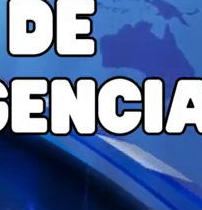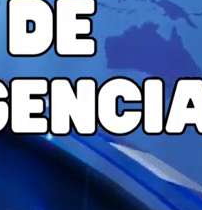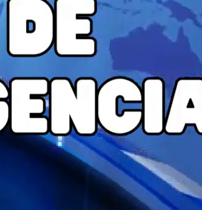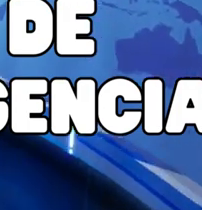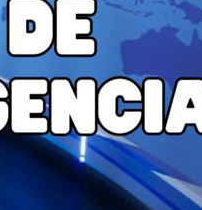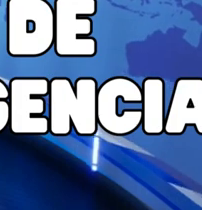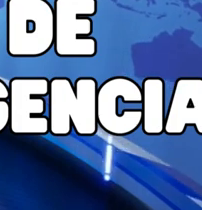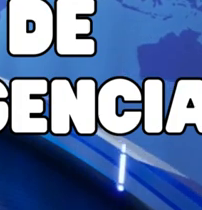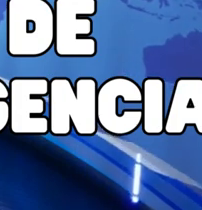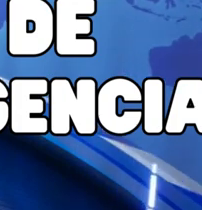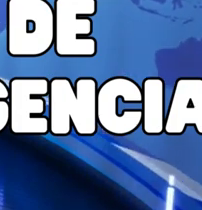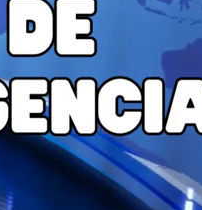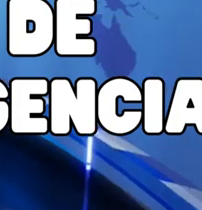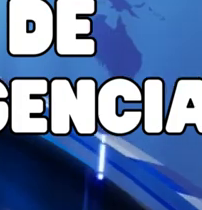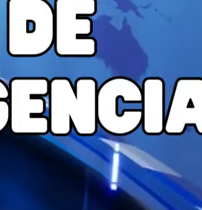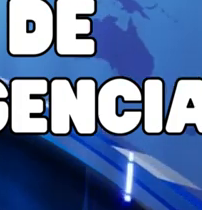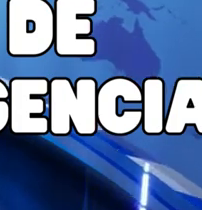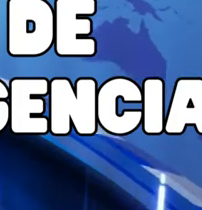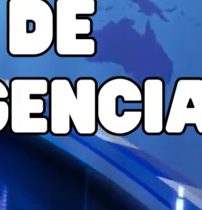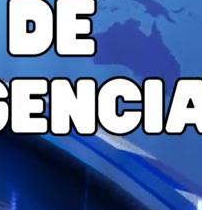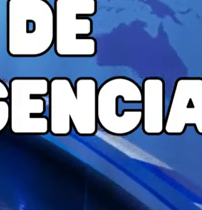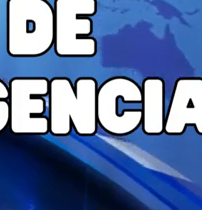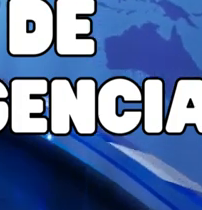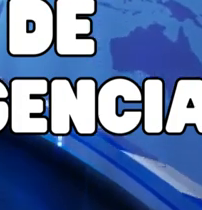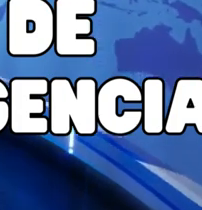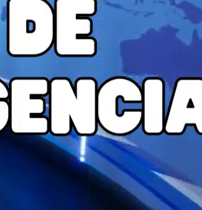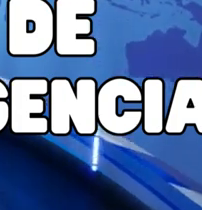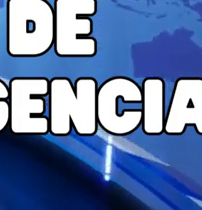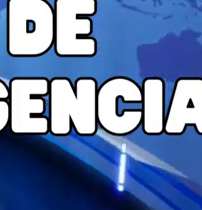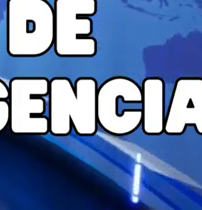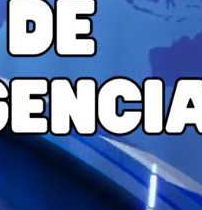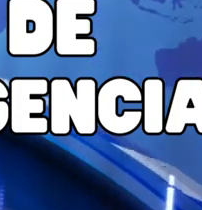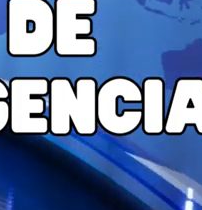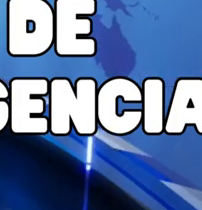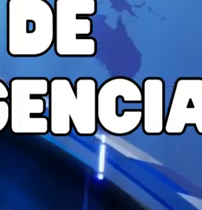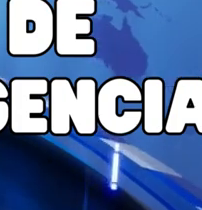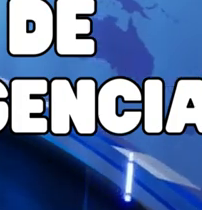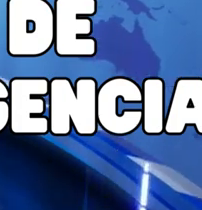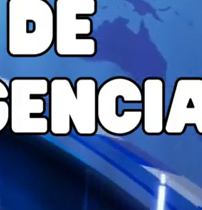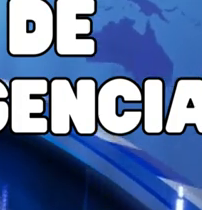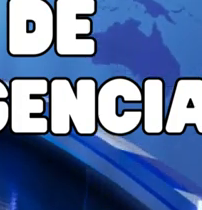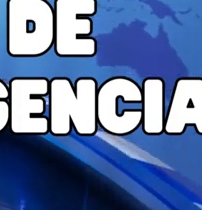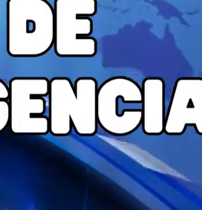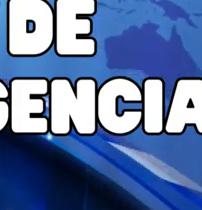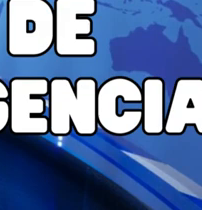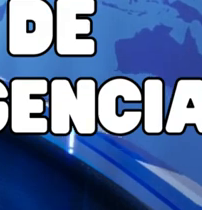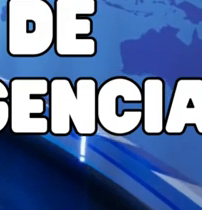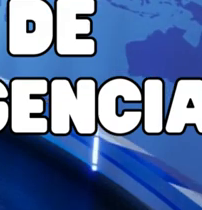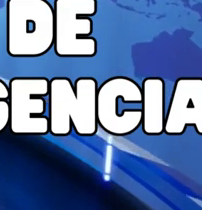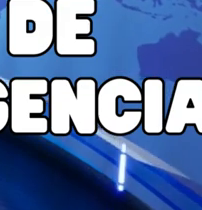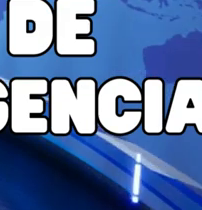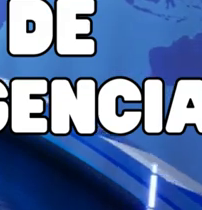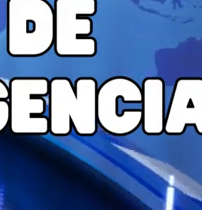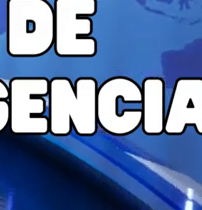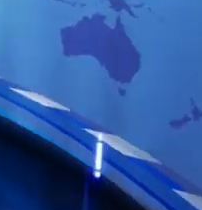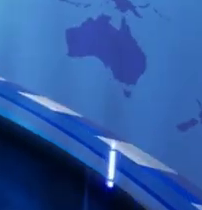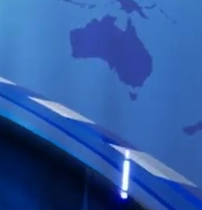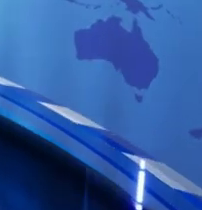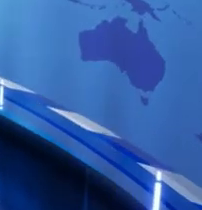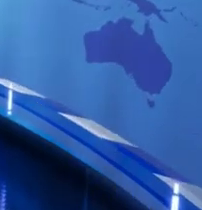declaratoria de fin de la pandemia del COVID.